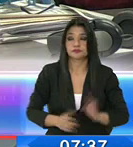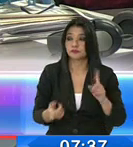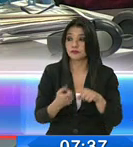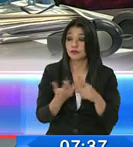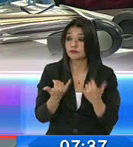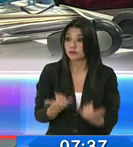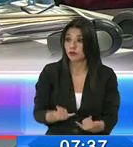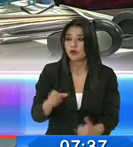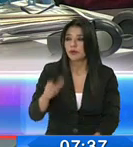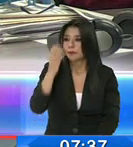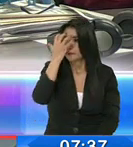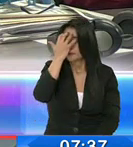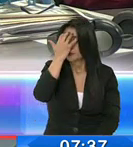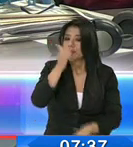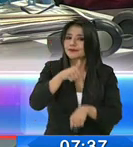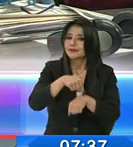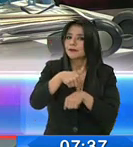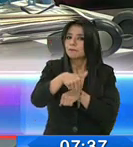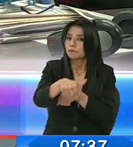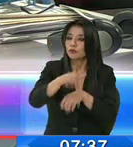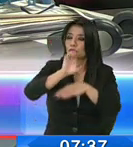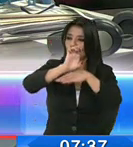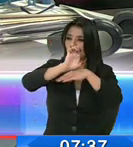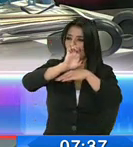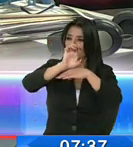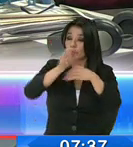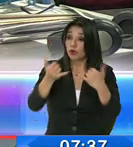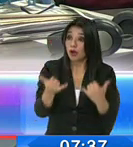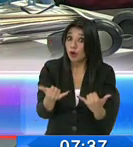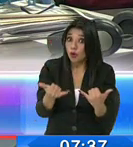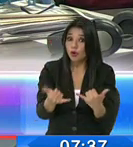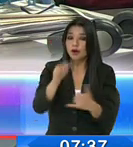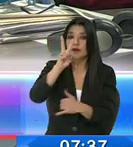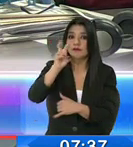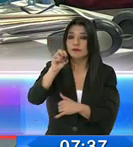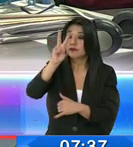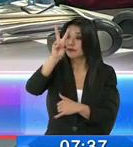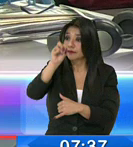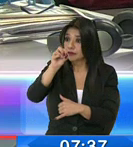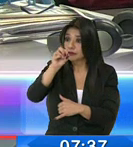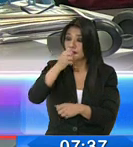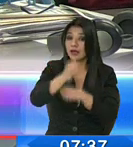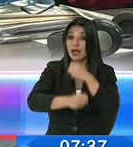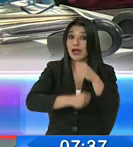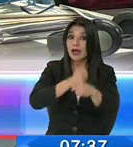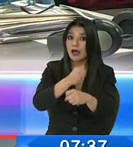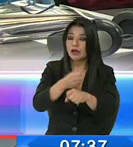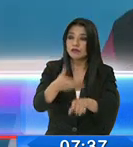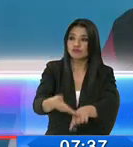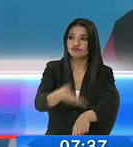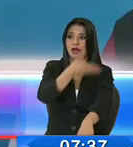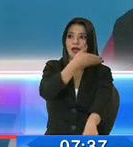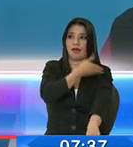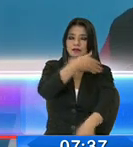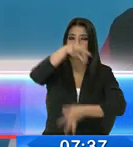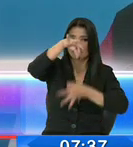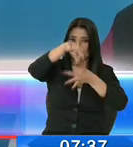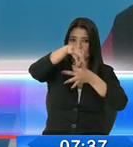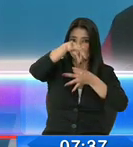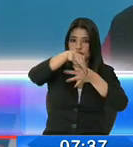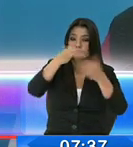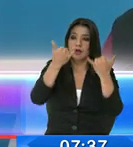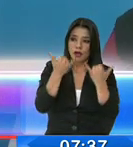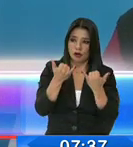preocupaciones son los tiempos el ecuador esté inmerso este 2020 en un año preelectoral ya se anunció